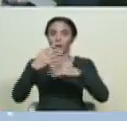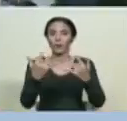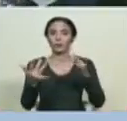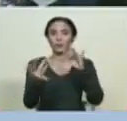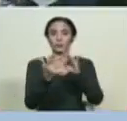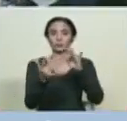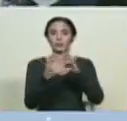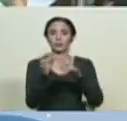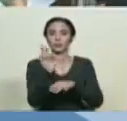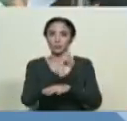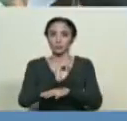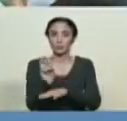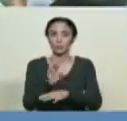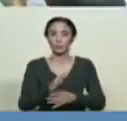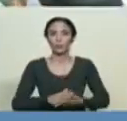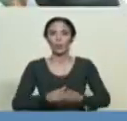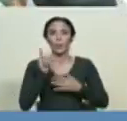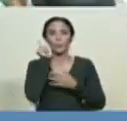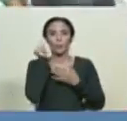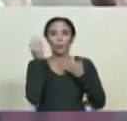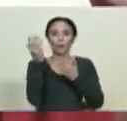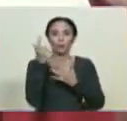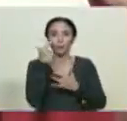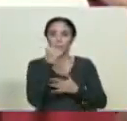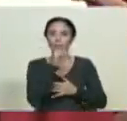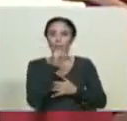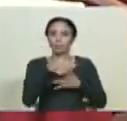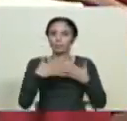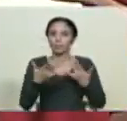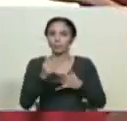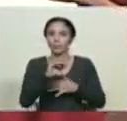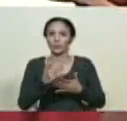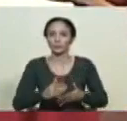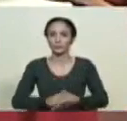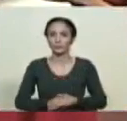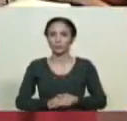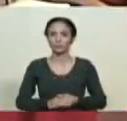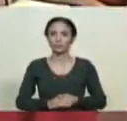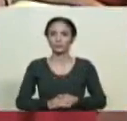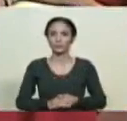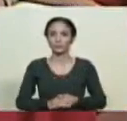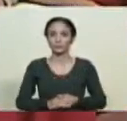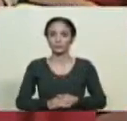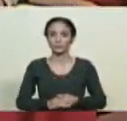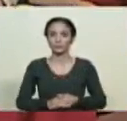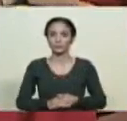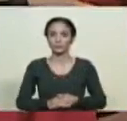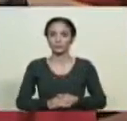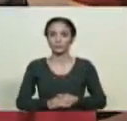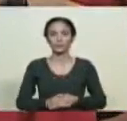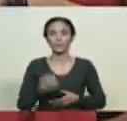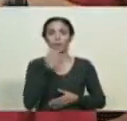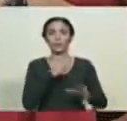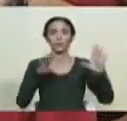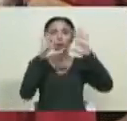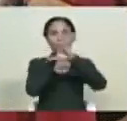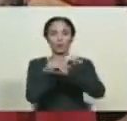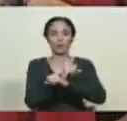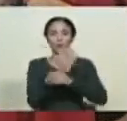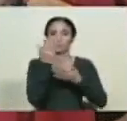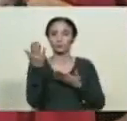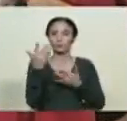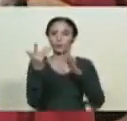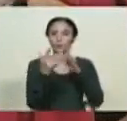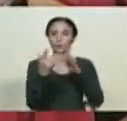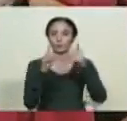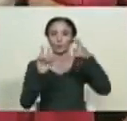pase de inmediato con Melanie Moncada. Vamos a ver qué información nos tiene. Melanie, te escuchamos. Muy buenas noches, Tatiana.